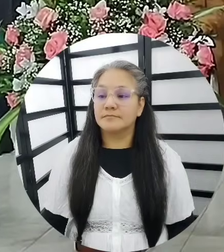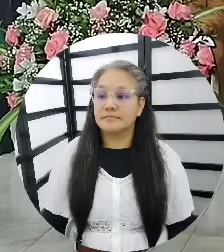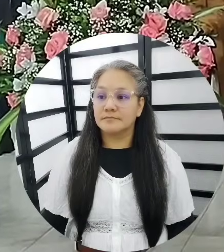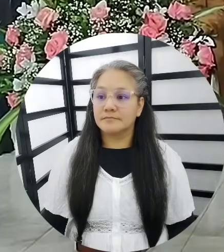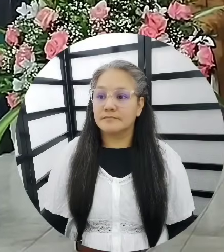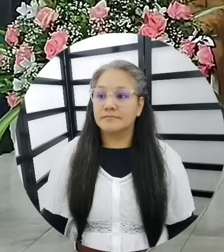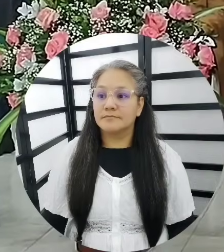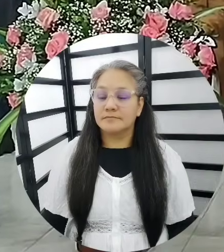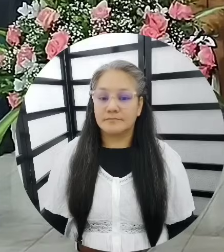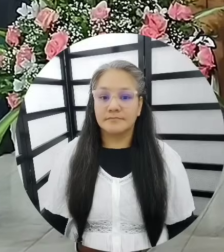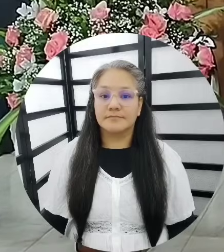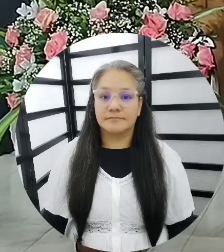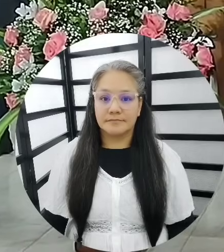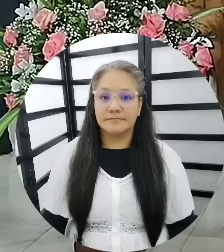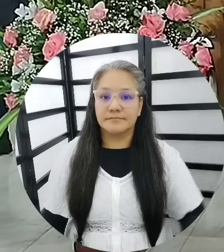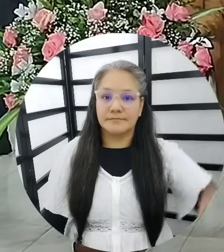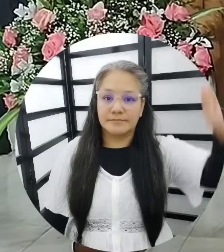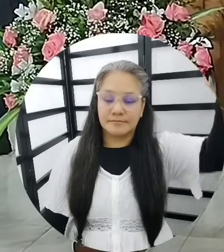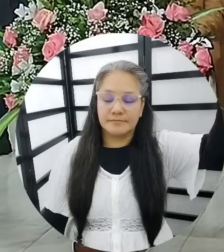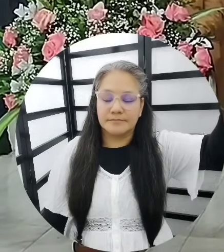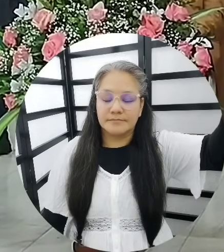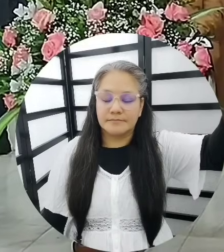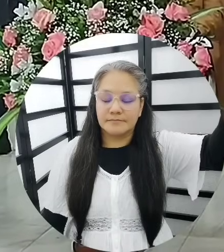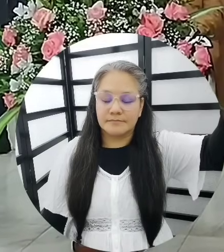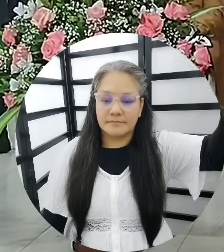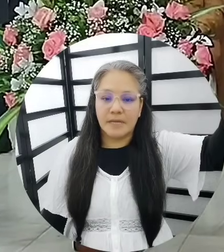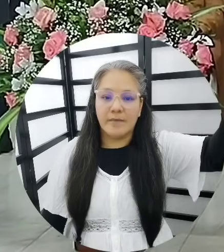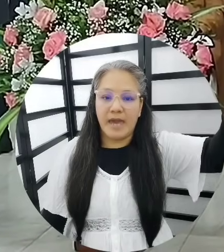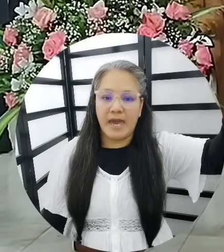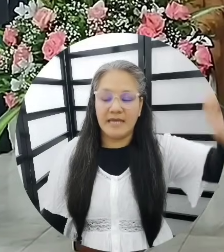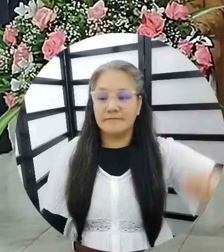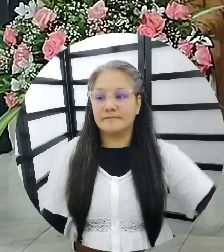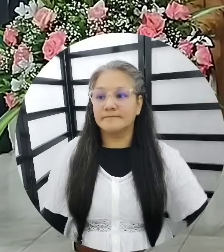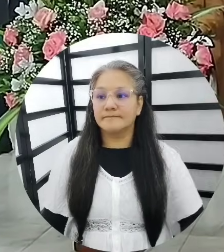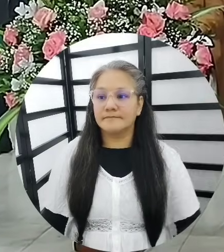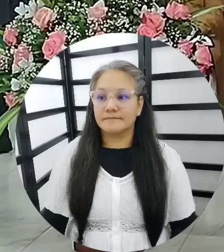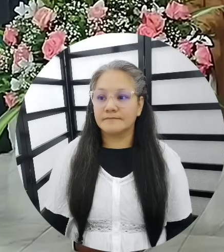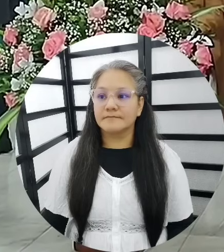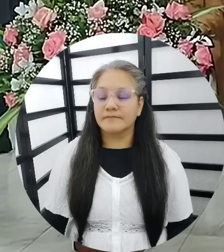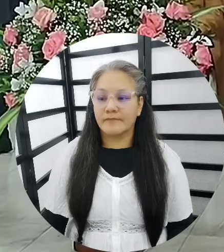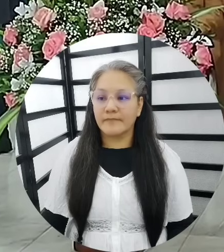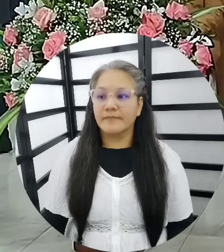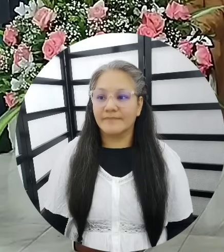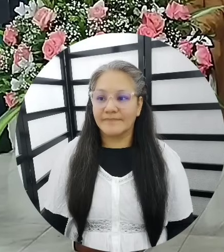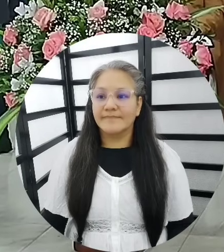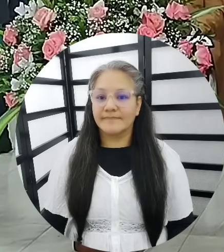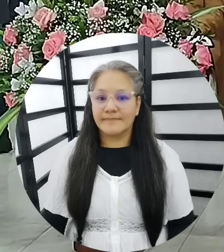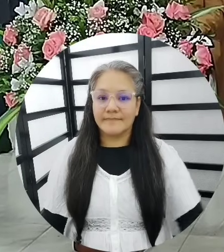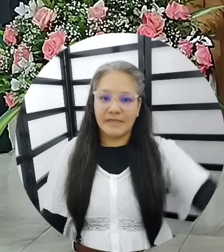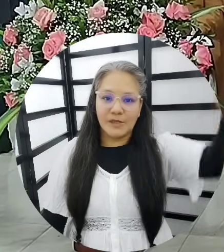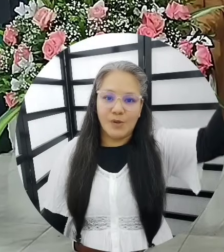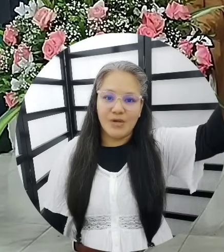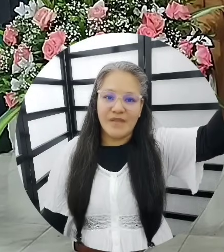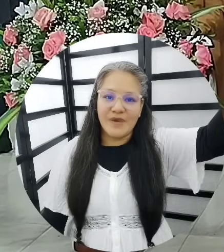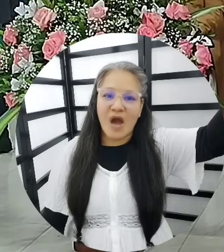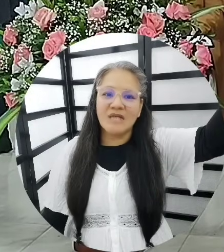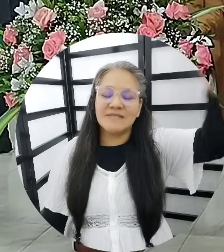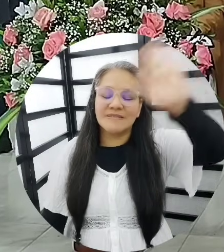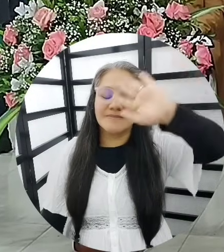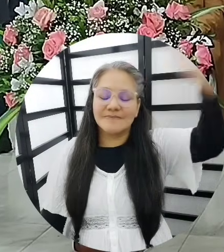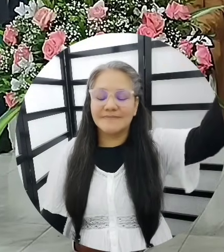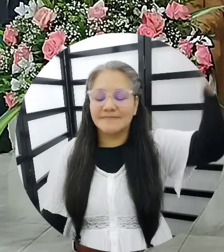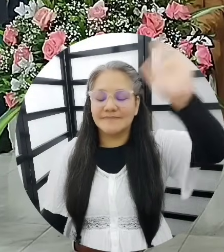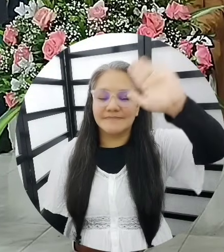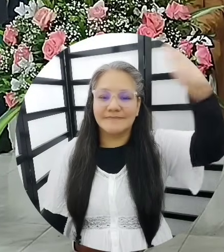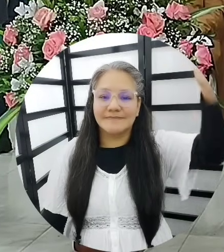de abnegación, todavía sosteniendo el estandarte de la fe, de la santidad, de los